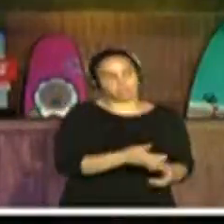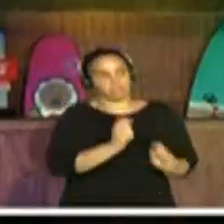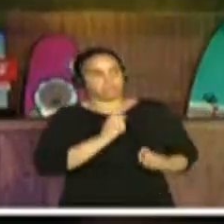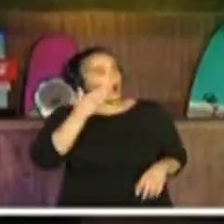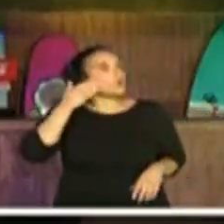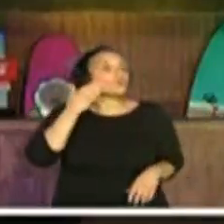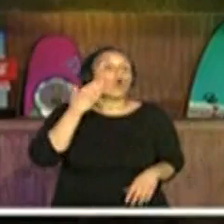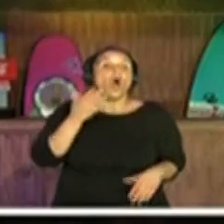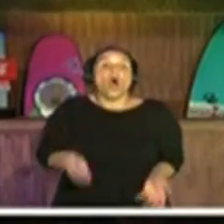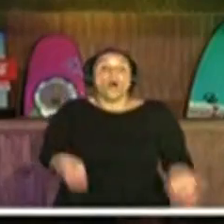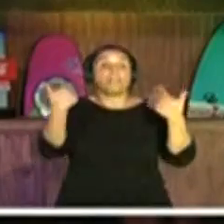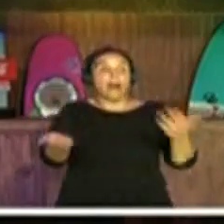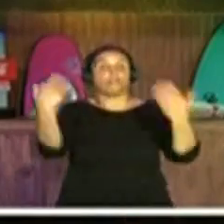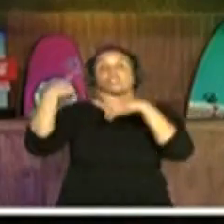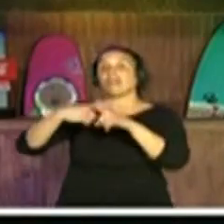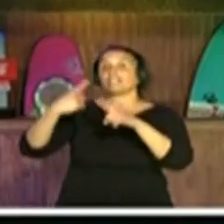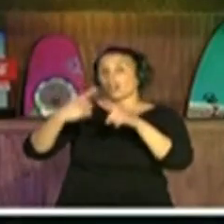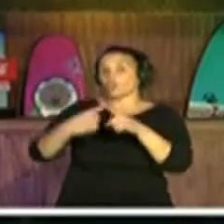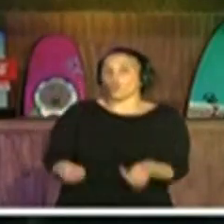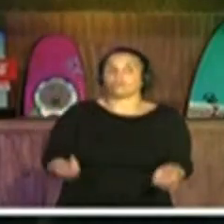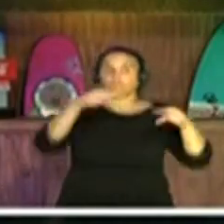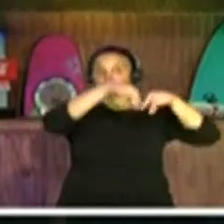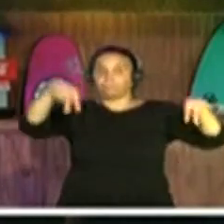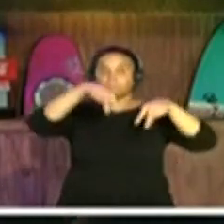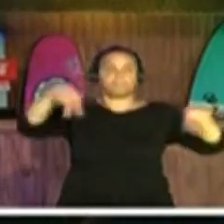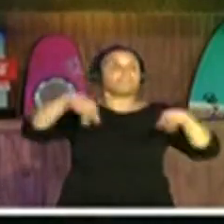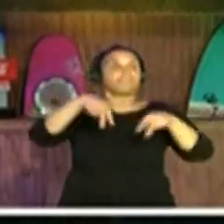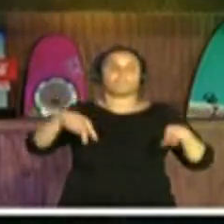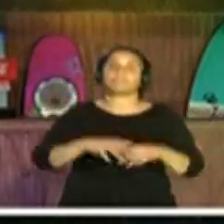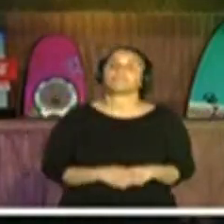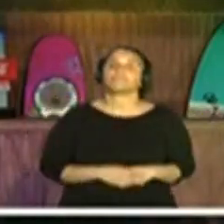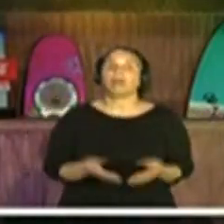¡Vamos Santa Cruz, arriba! ¡Vamos Buitre! ¡Arriba, arriba!